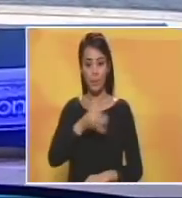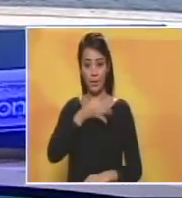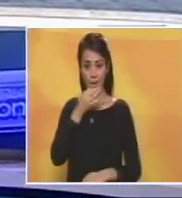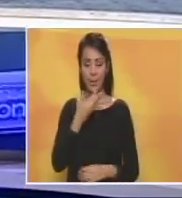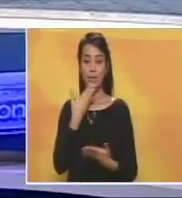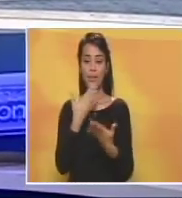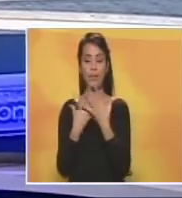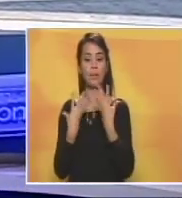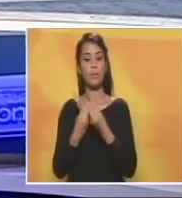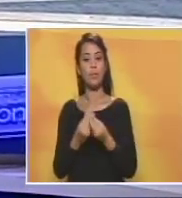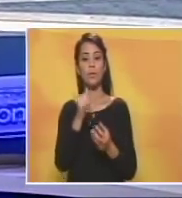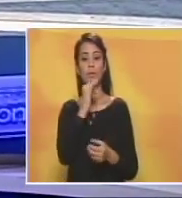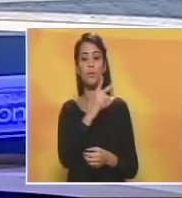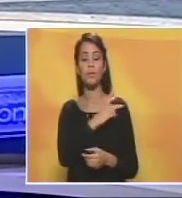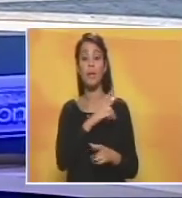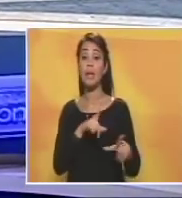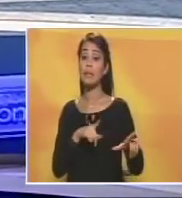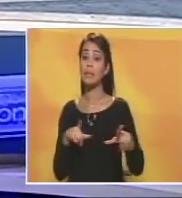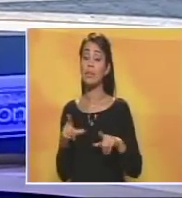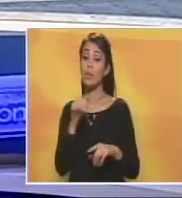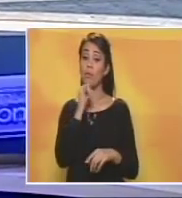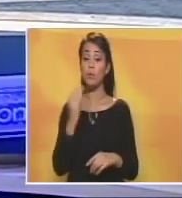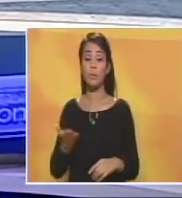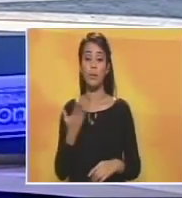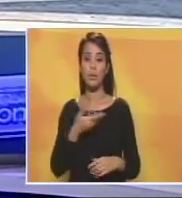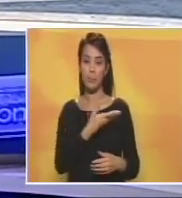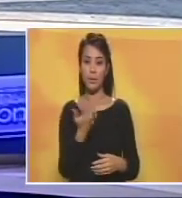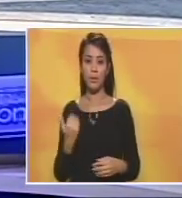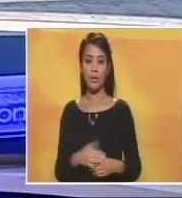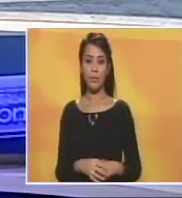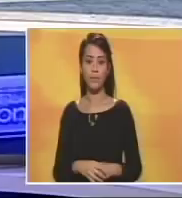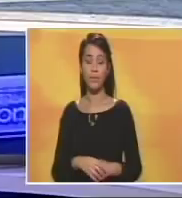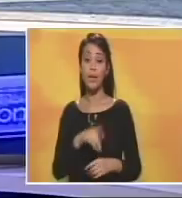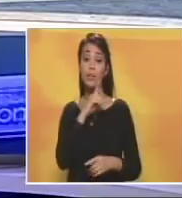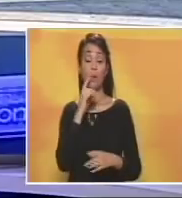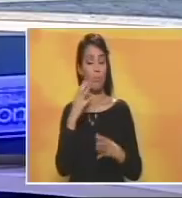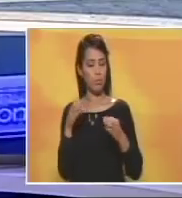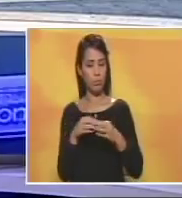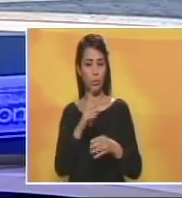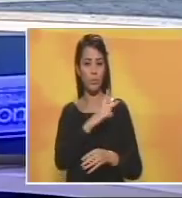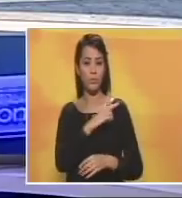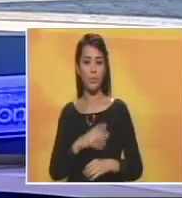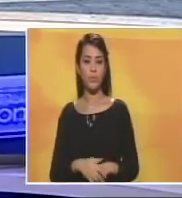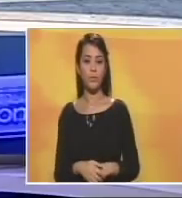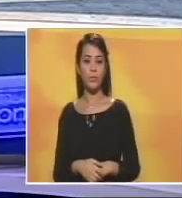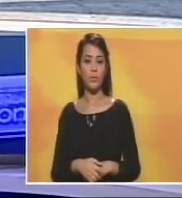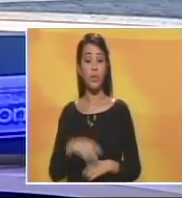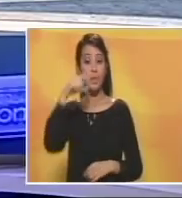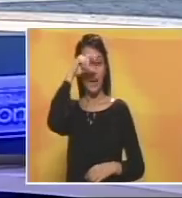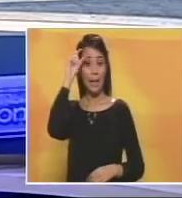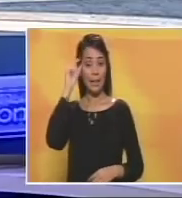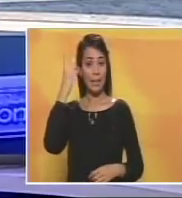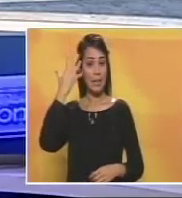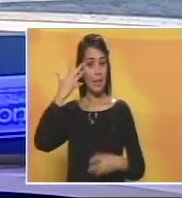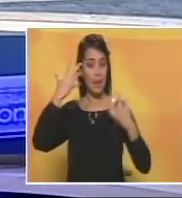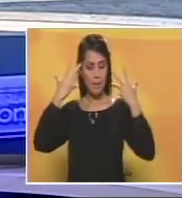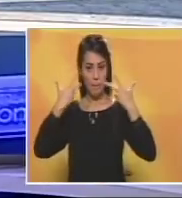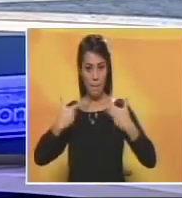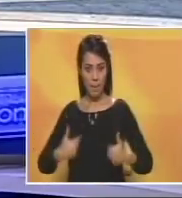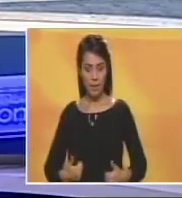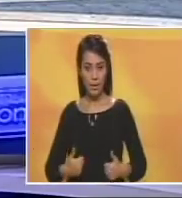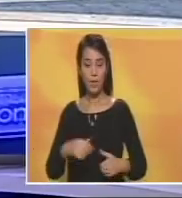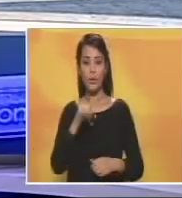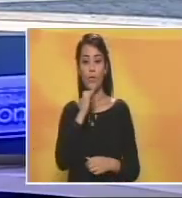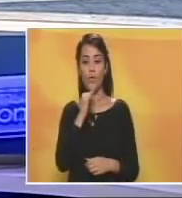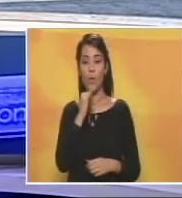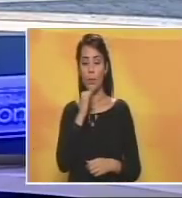emisión de su noticiero Venevisión. Ya estamos listos con las informaciones para ustedes en nombre de nuestro equipo. Así es, Endrina Yepes y Milagro Zambrano le presentamos lo